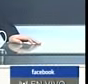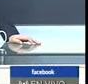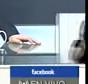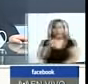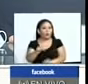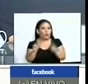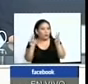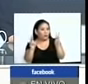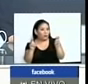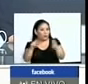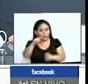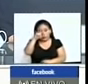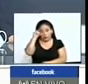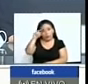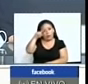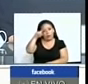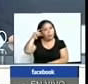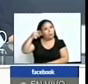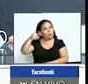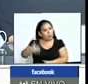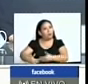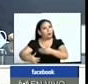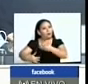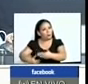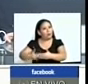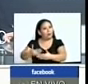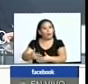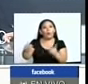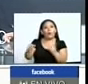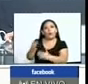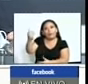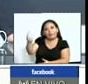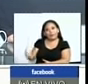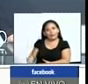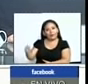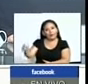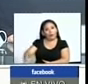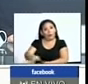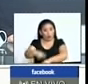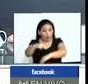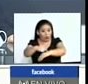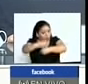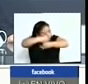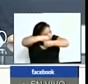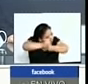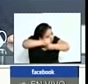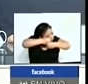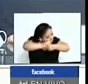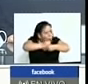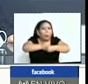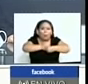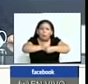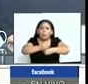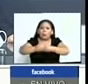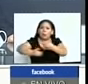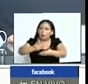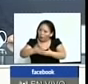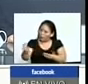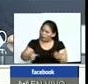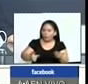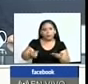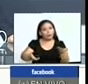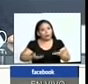Hay oficios que sobreviven al paso del tiempo. Es el caso de los relojeros, que a pesar del avance de la tecnología continúan recibiendo